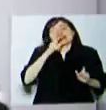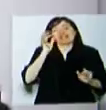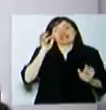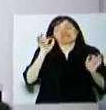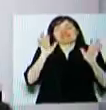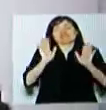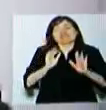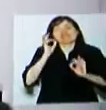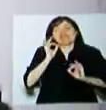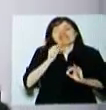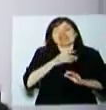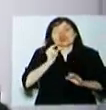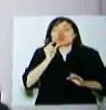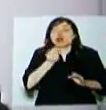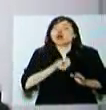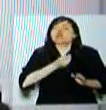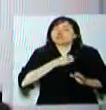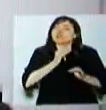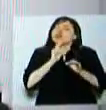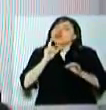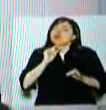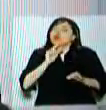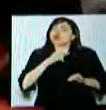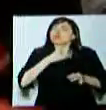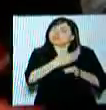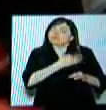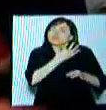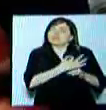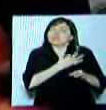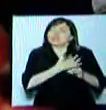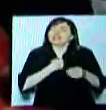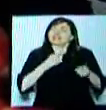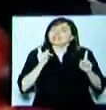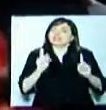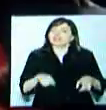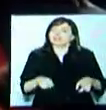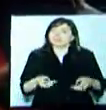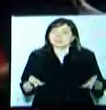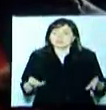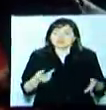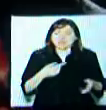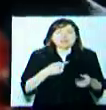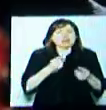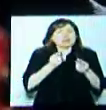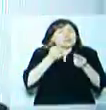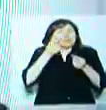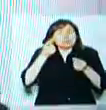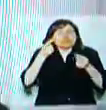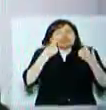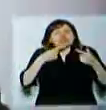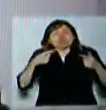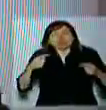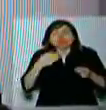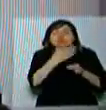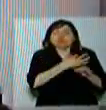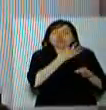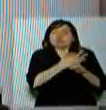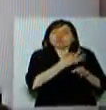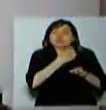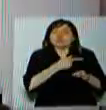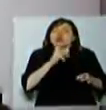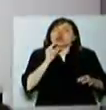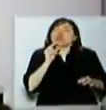experiencia y de los años, y el dolor también, el dolor enseña, pocas cosas enseñan y te tornan más